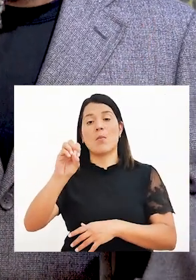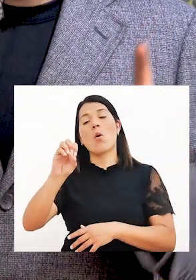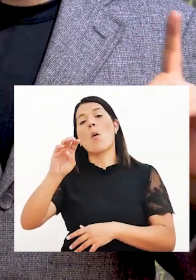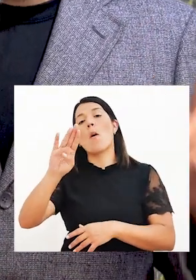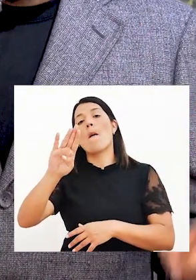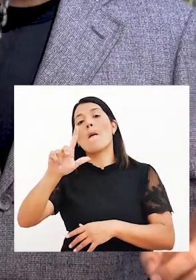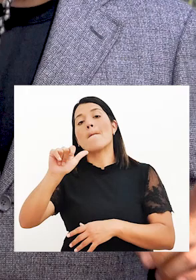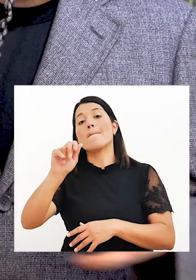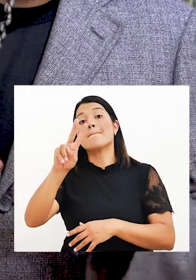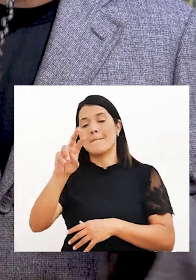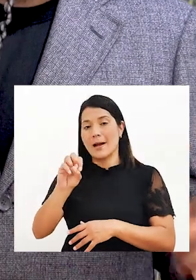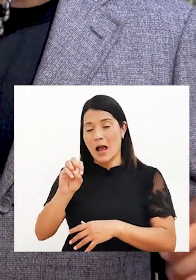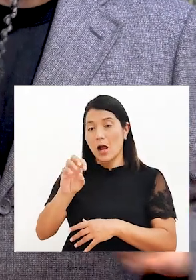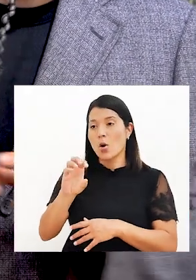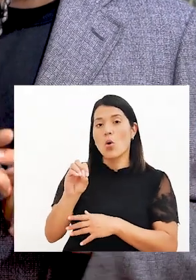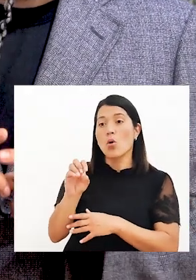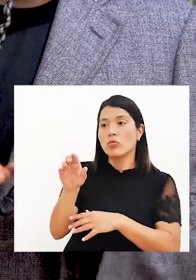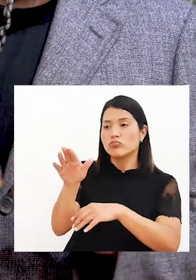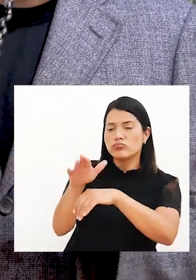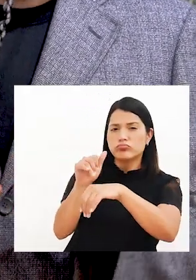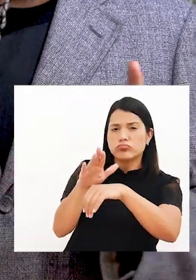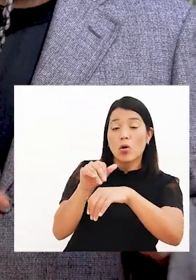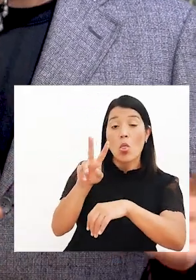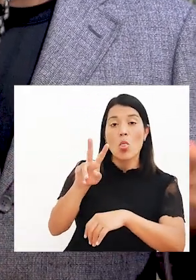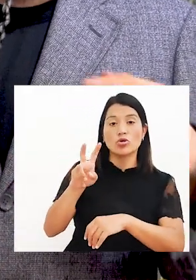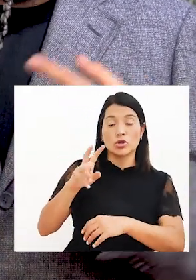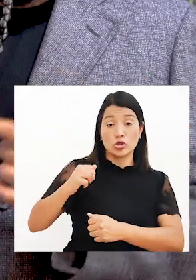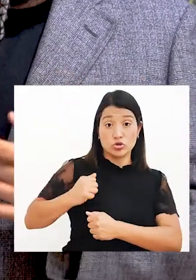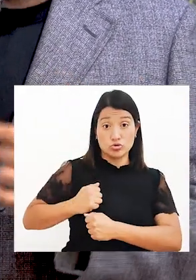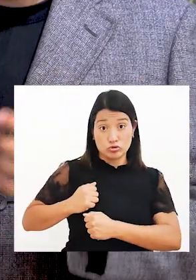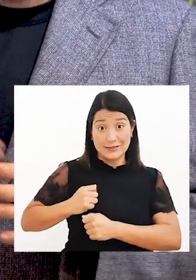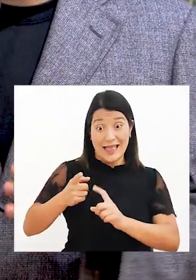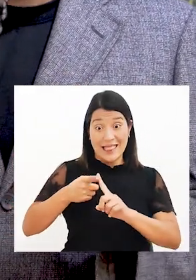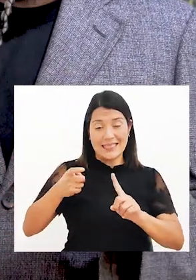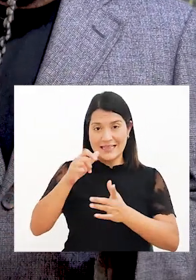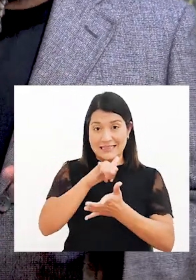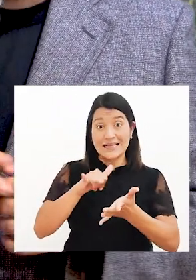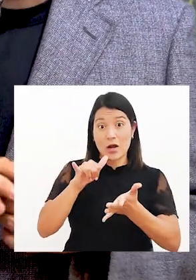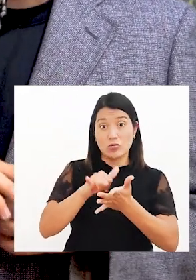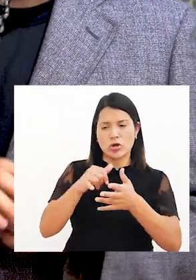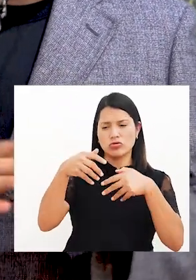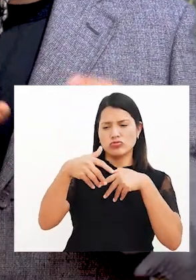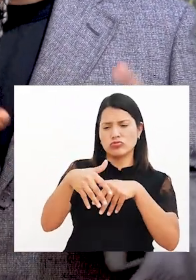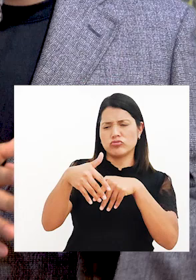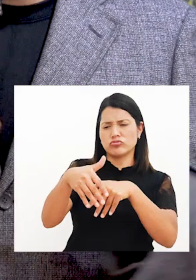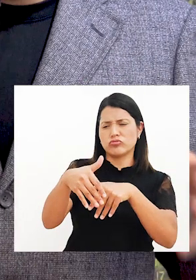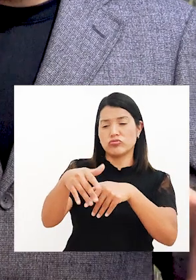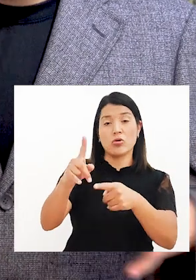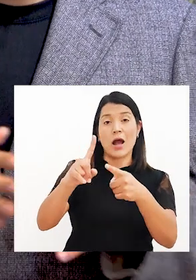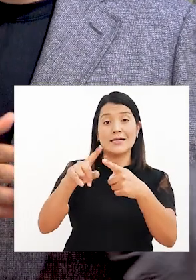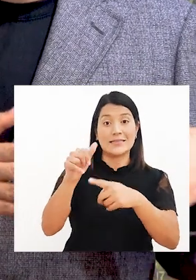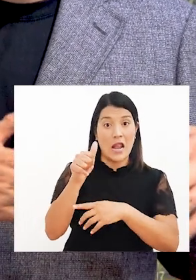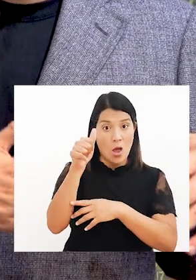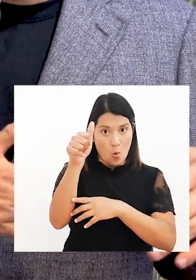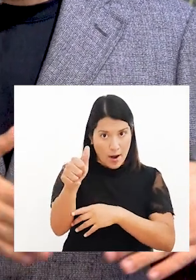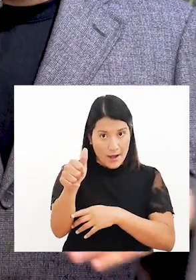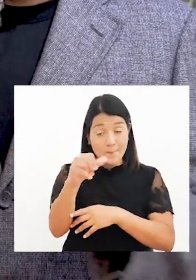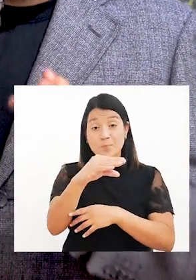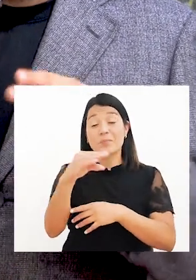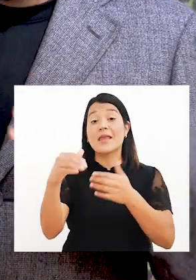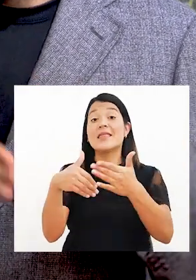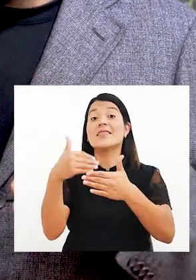a 200 soldados, 200 soldados de élite que salieron desde San José rumbo hacia Alajuela y luego de ahí